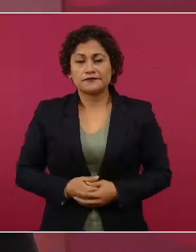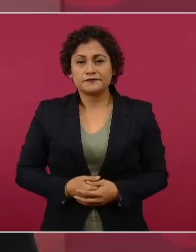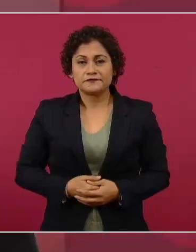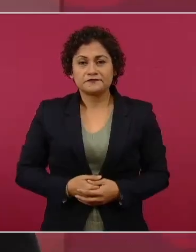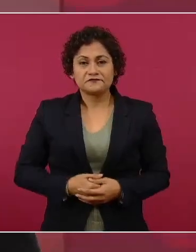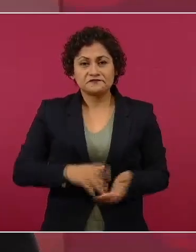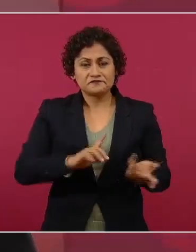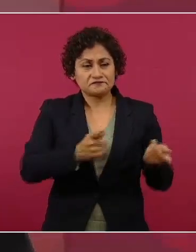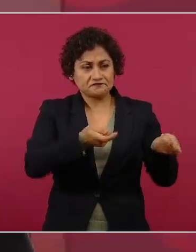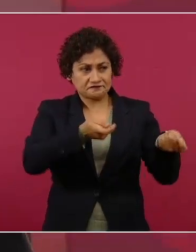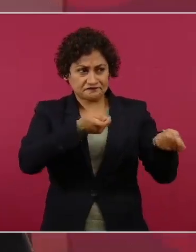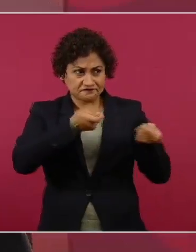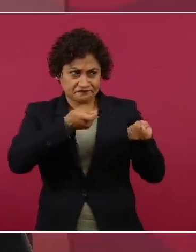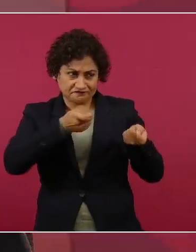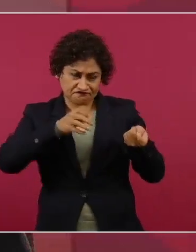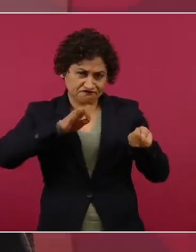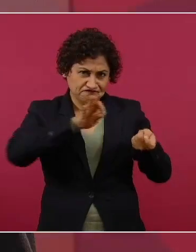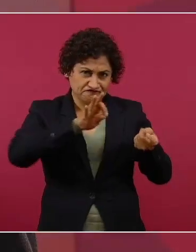manipulador,